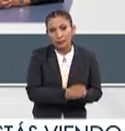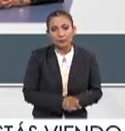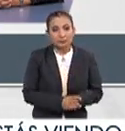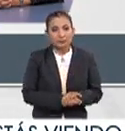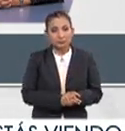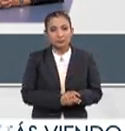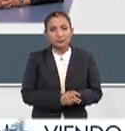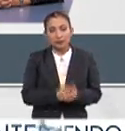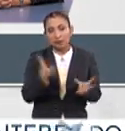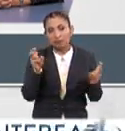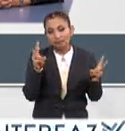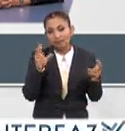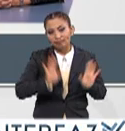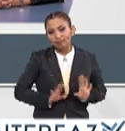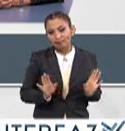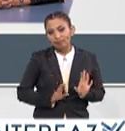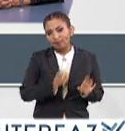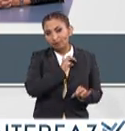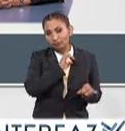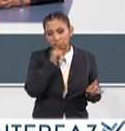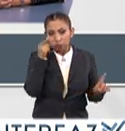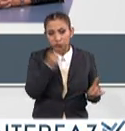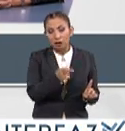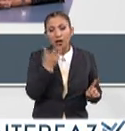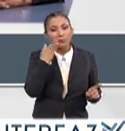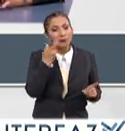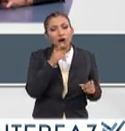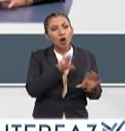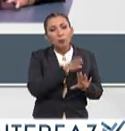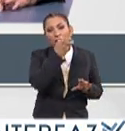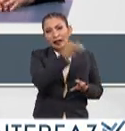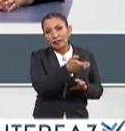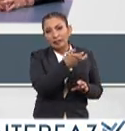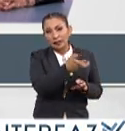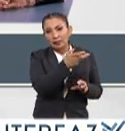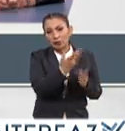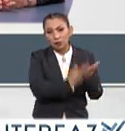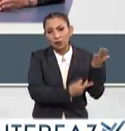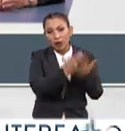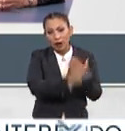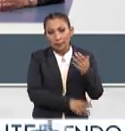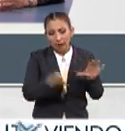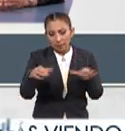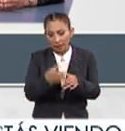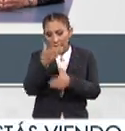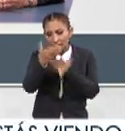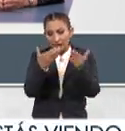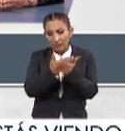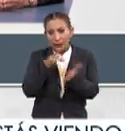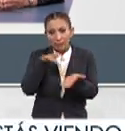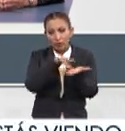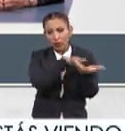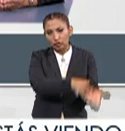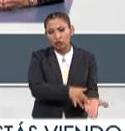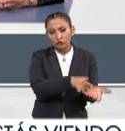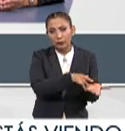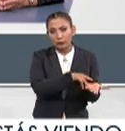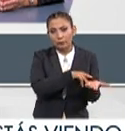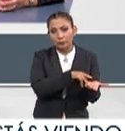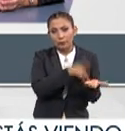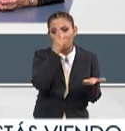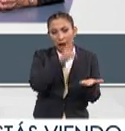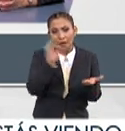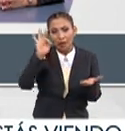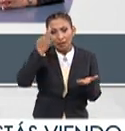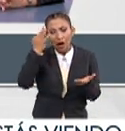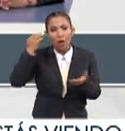de características específicas. Platíquenos un poco sobre estos programas, esta unidad de servicio de apoyo, tanto a